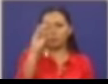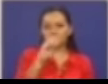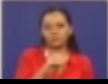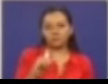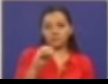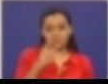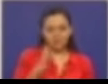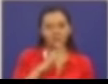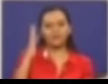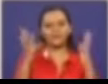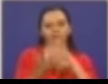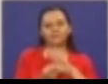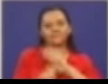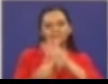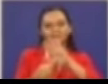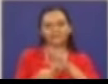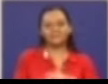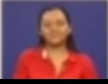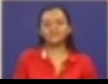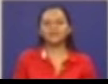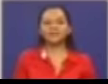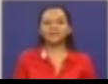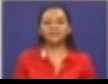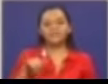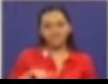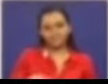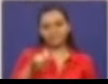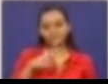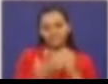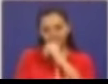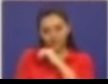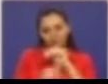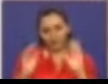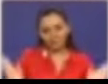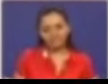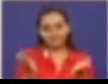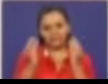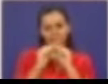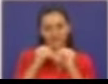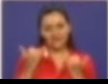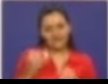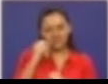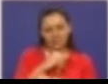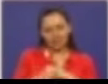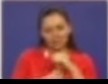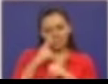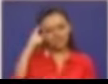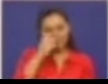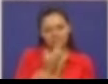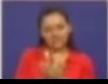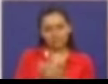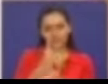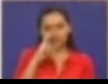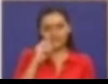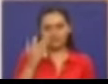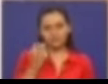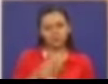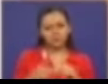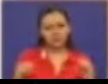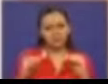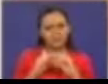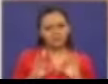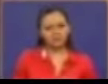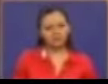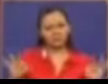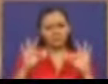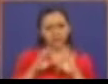nuestra revolución ciudadana. Seguimos combatiendo la pobreza, pese al año difícil económico, compañero. Pero sumamente